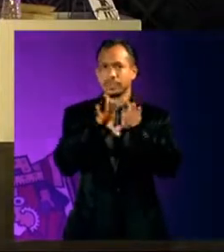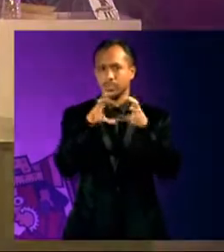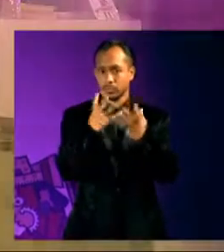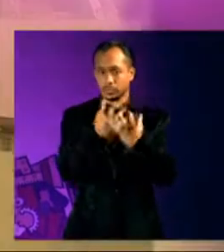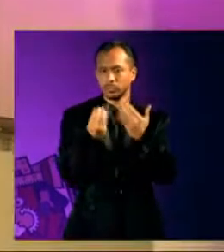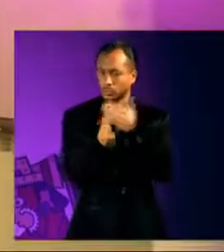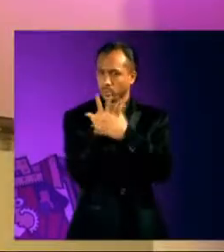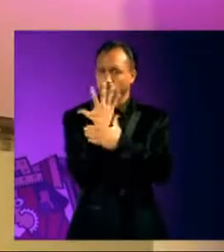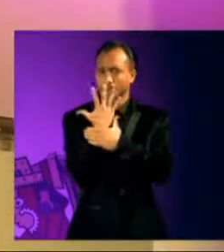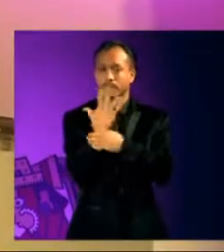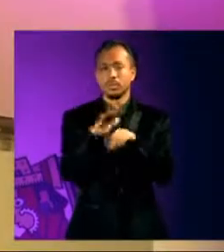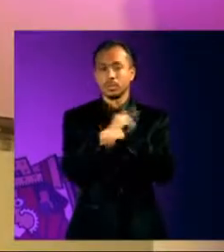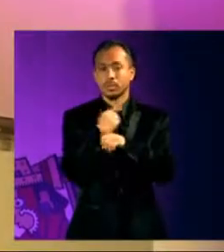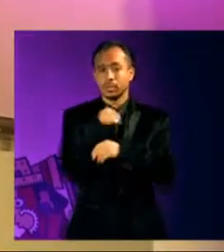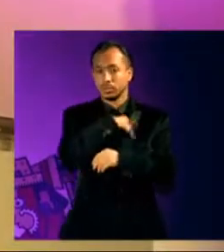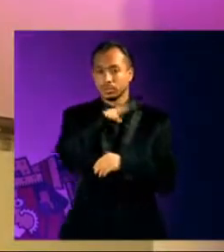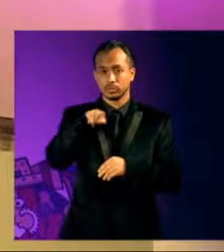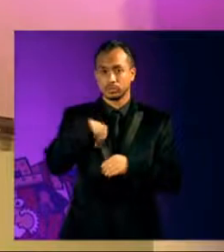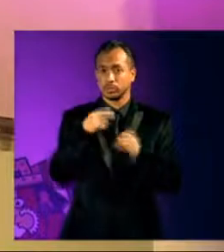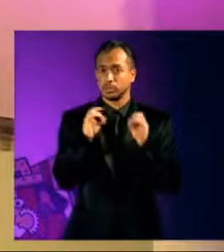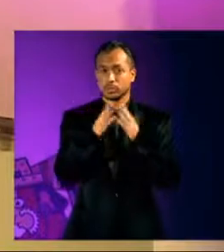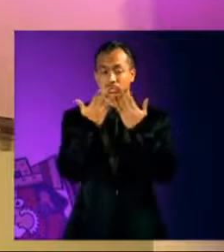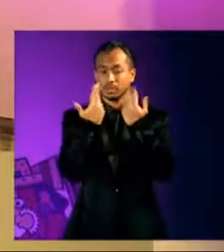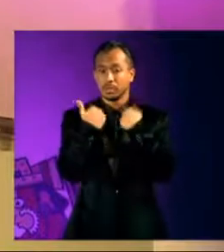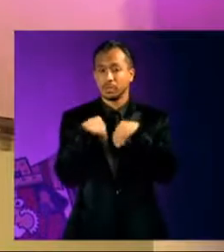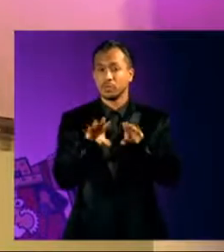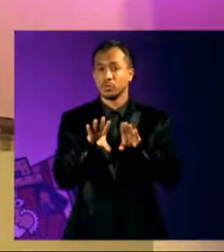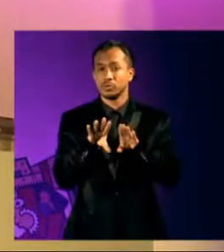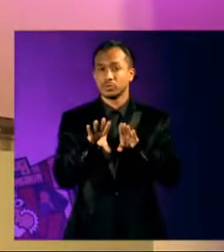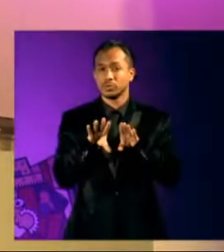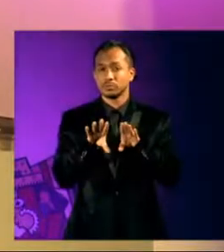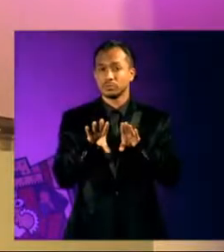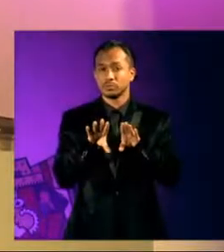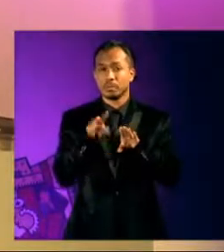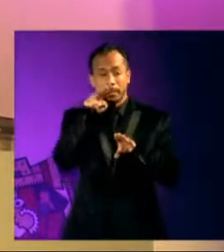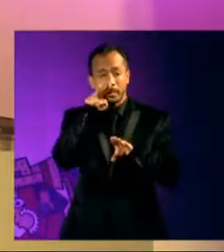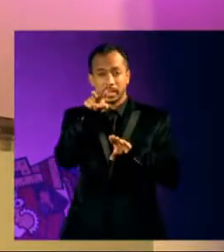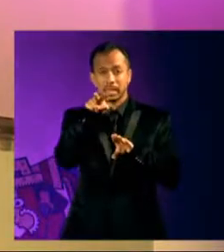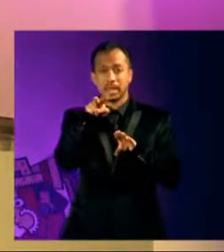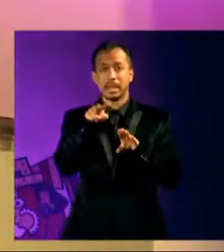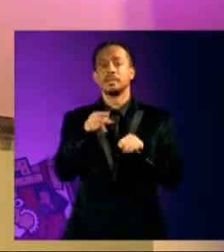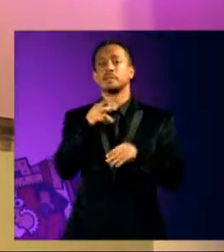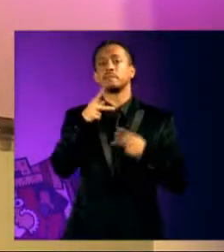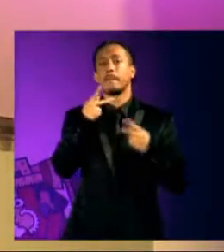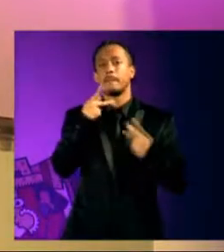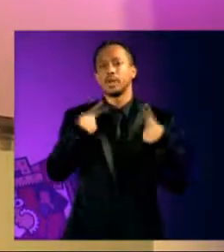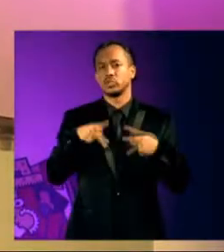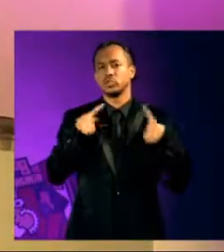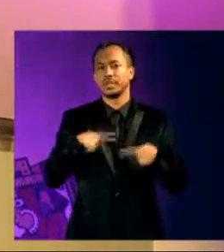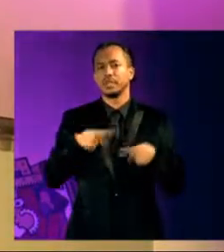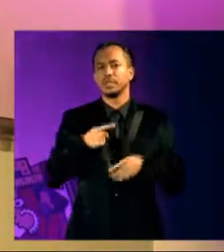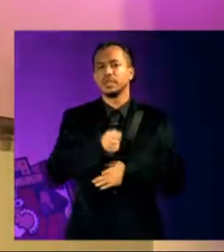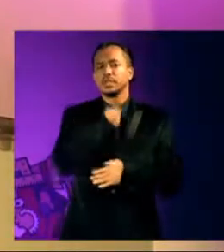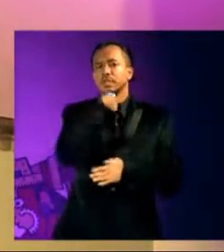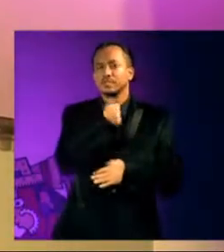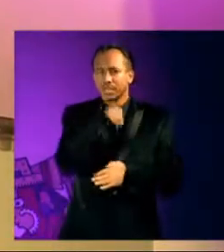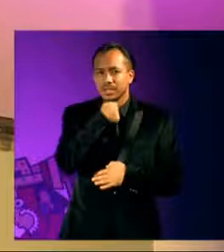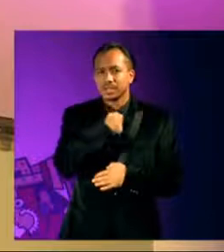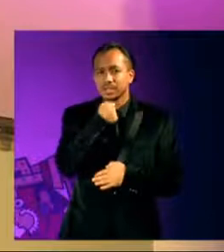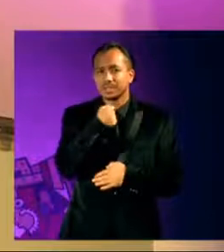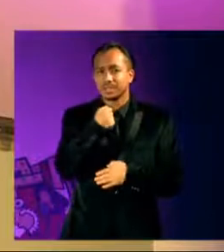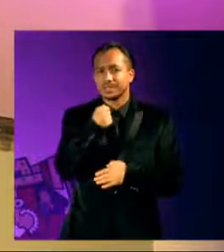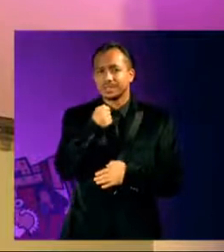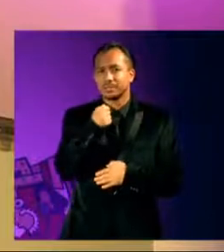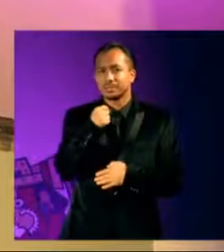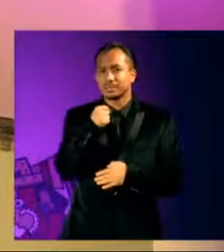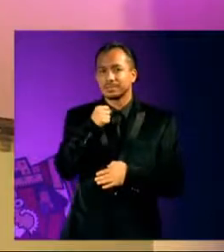que se siente ver a los viejos caer no es decir así como estamos viendo el